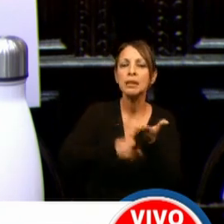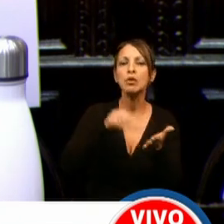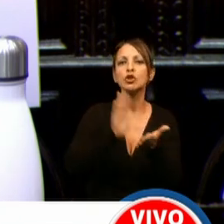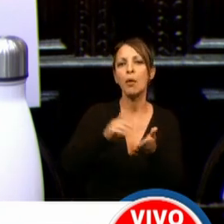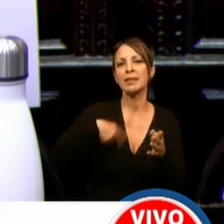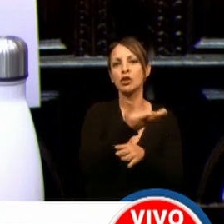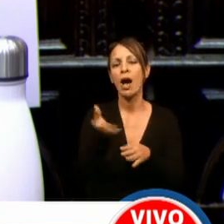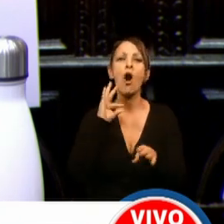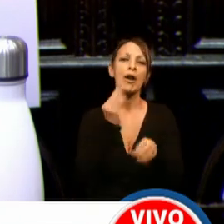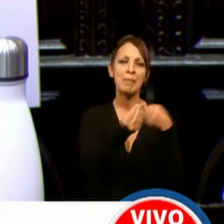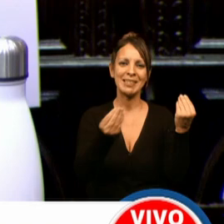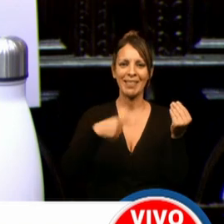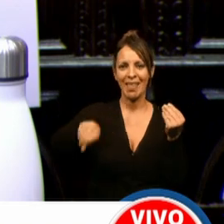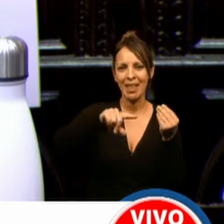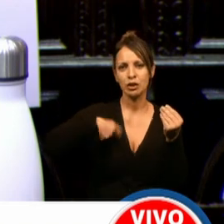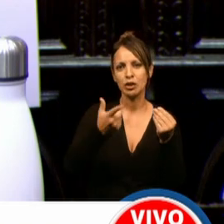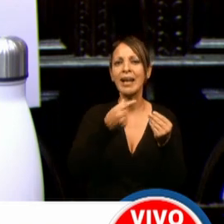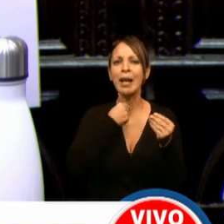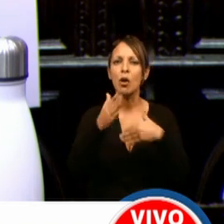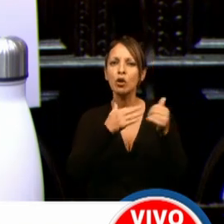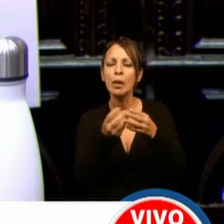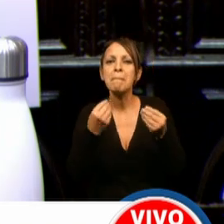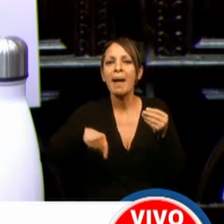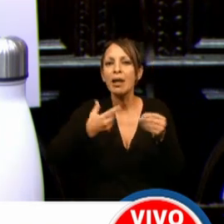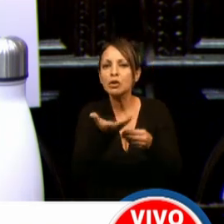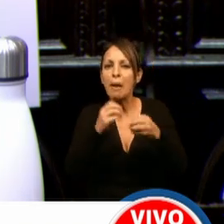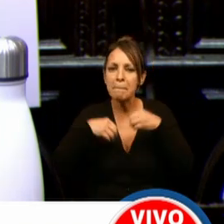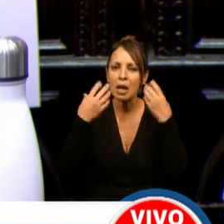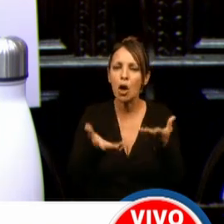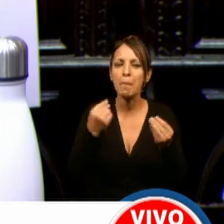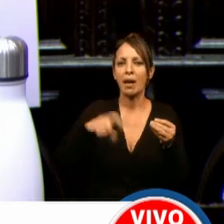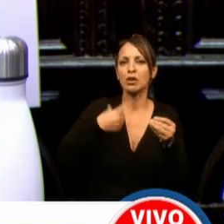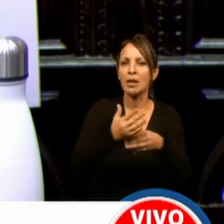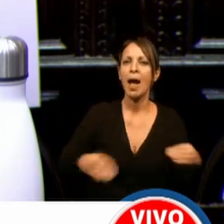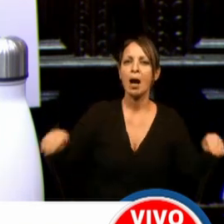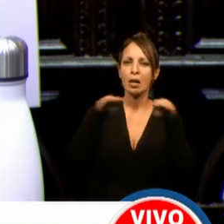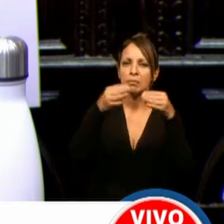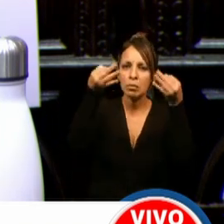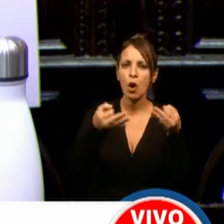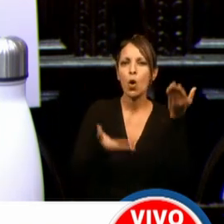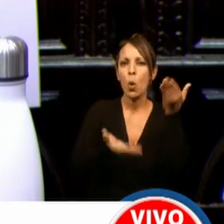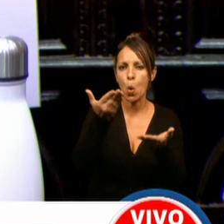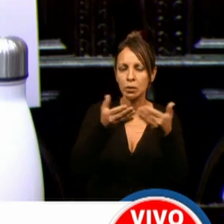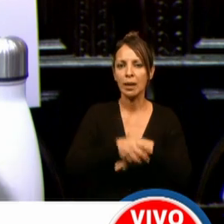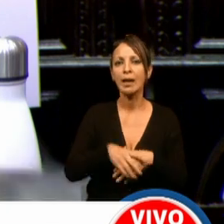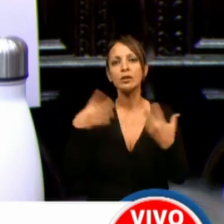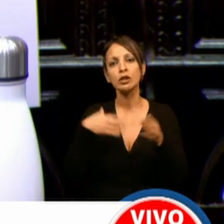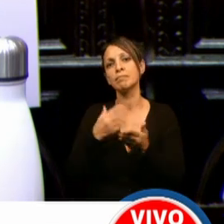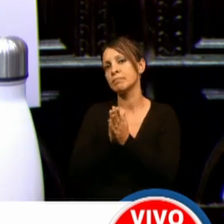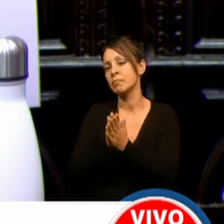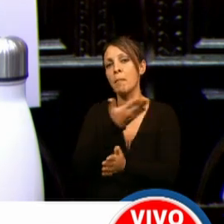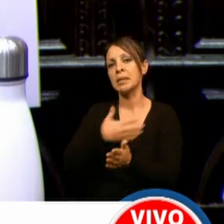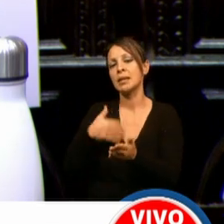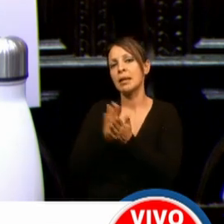esa sociedad queremos consolidar y construir para tener una sociedad mejor para tener una sociedad más justa entonces presidente a través suyo